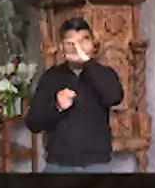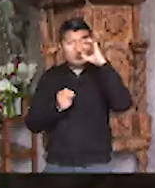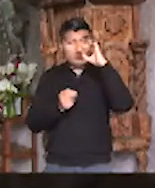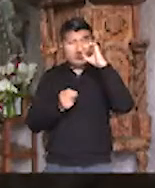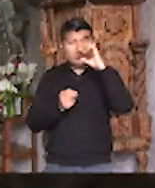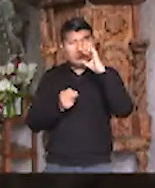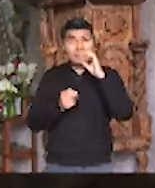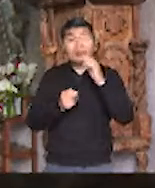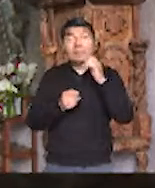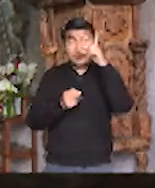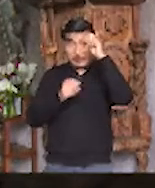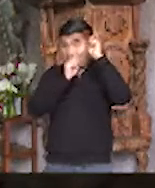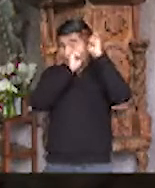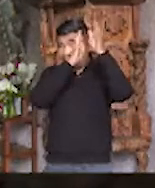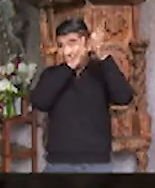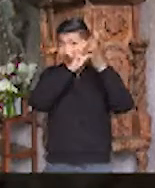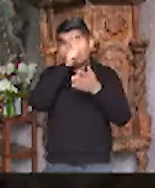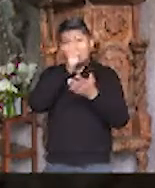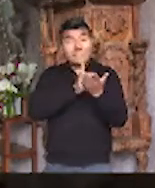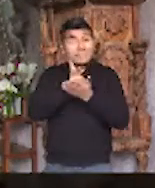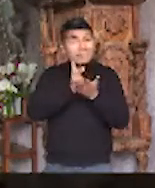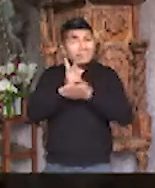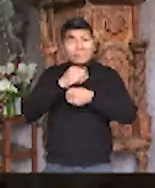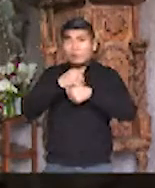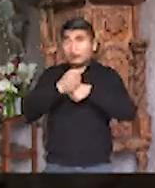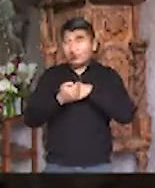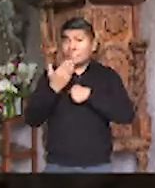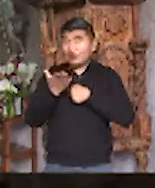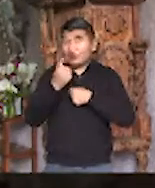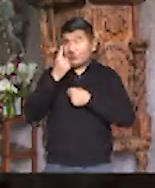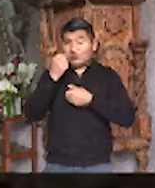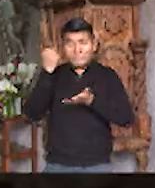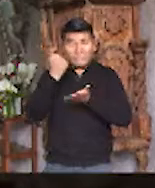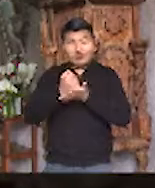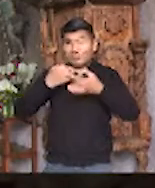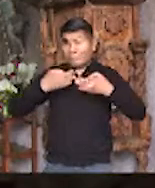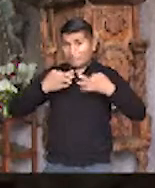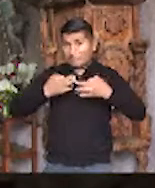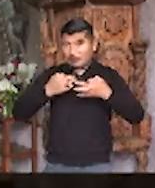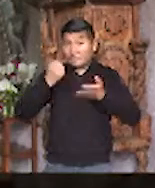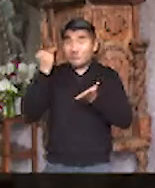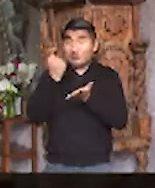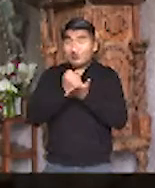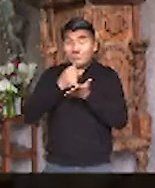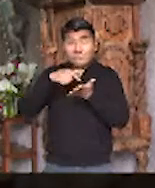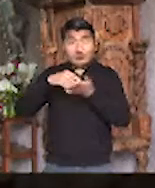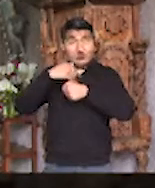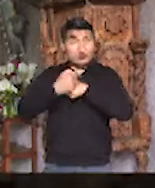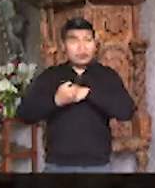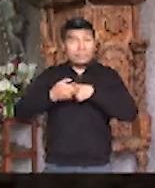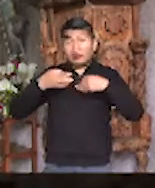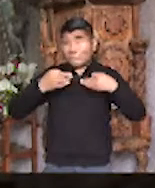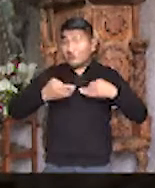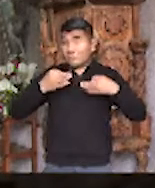pan el verdadero pan tiene una marca y la marca de este pan